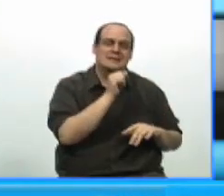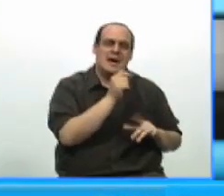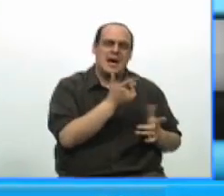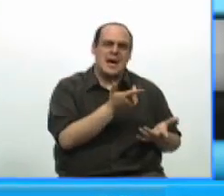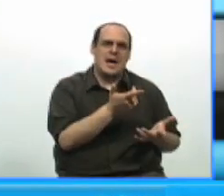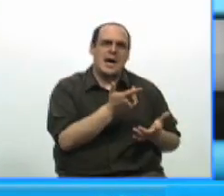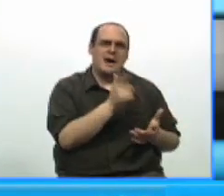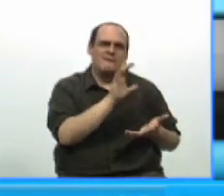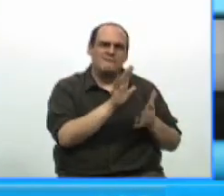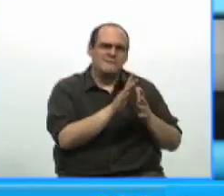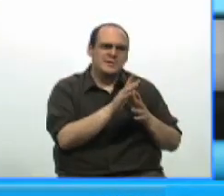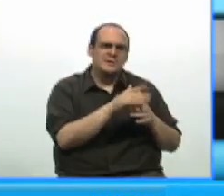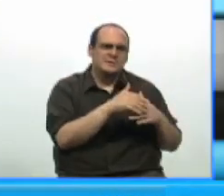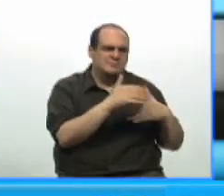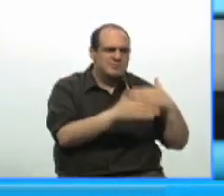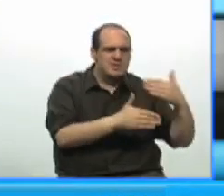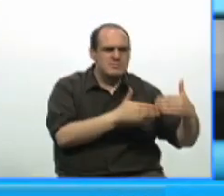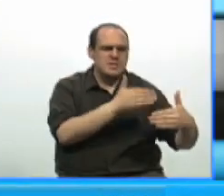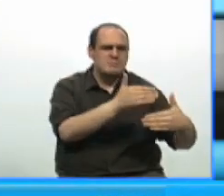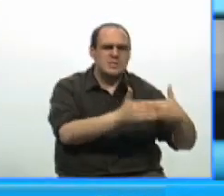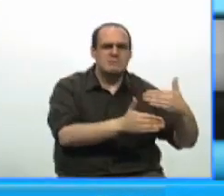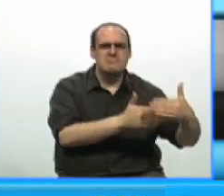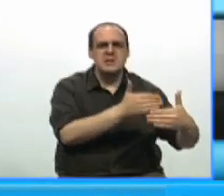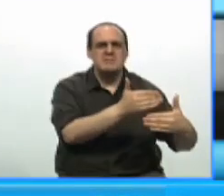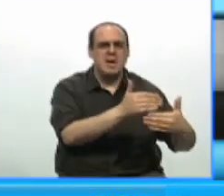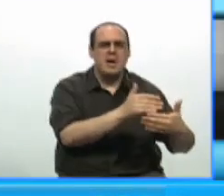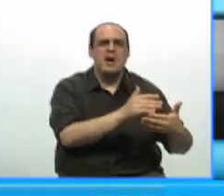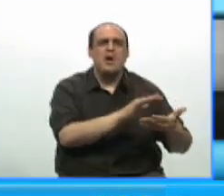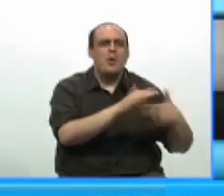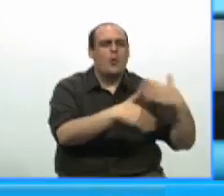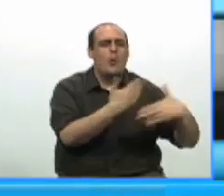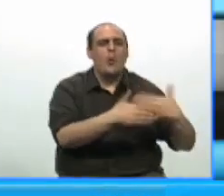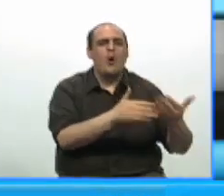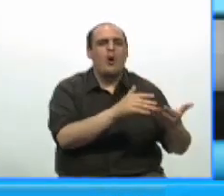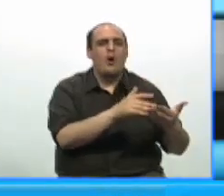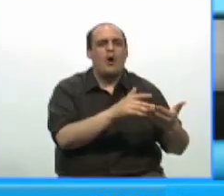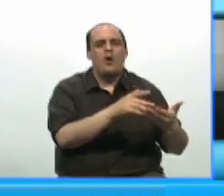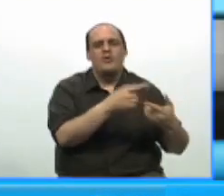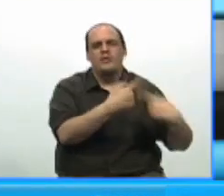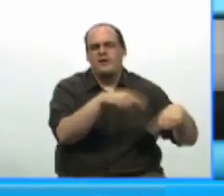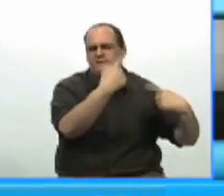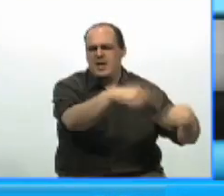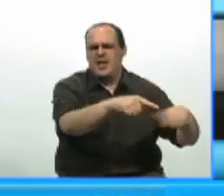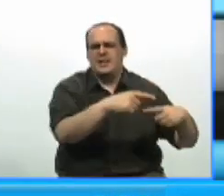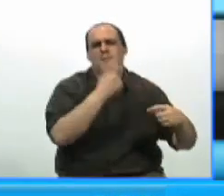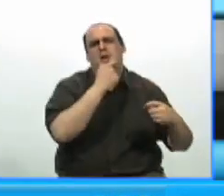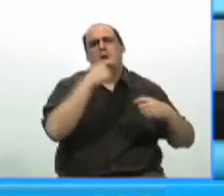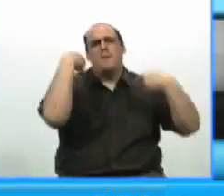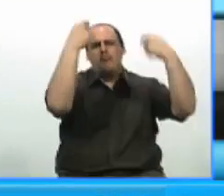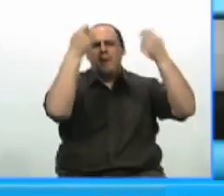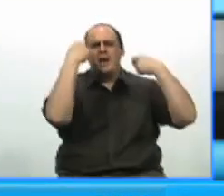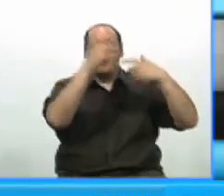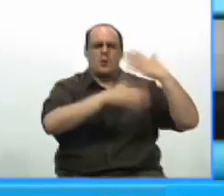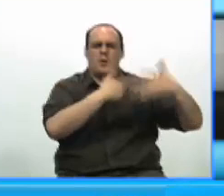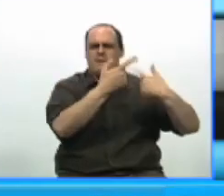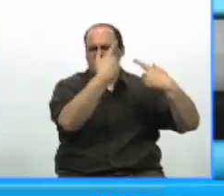fue generando diferentes tipos de juego, en Paraguay jugaba de una manera, en los clubes donde dirigió en Argentina jugaba